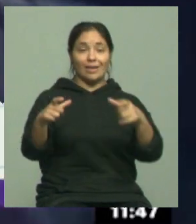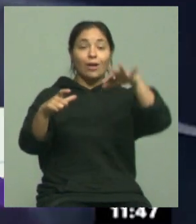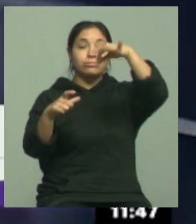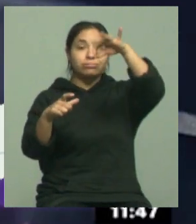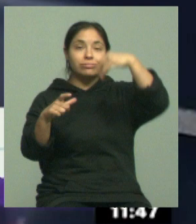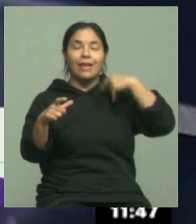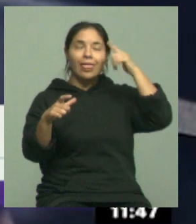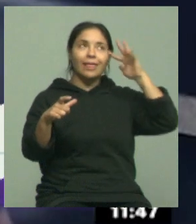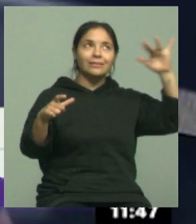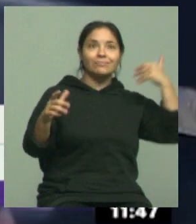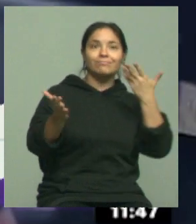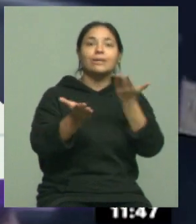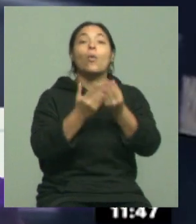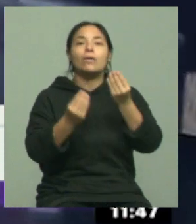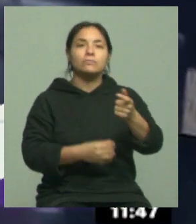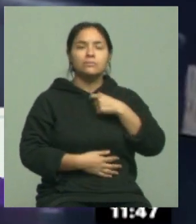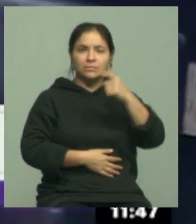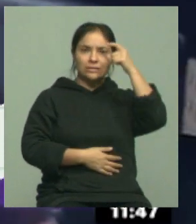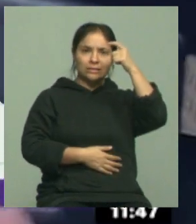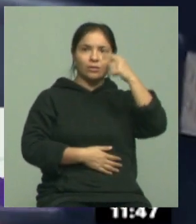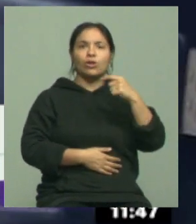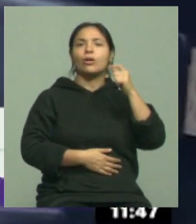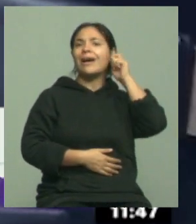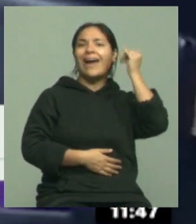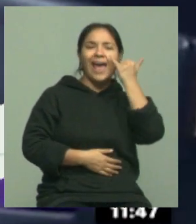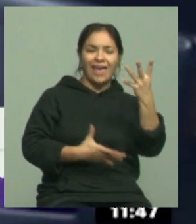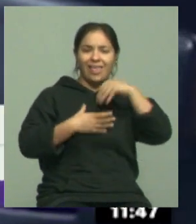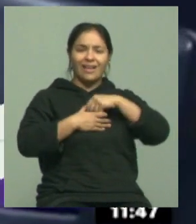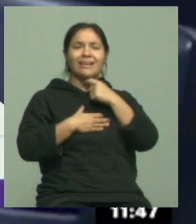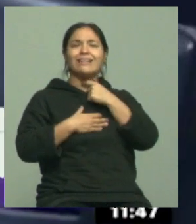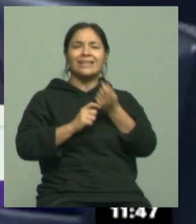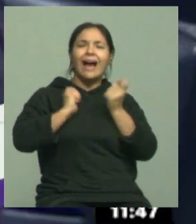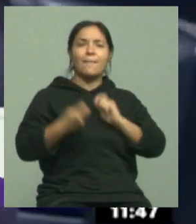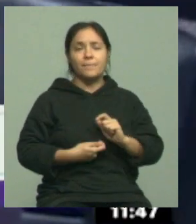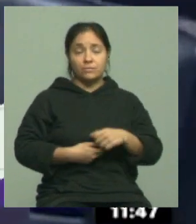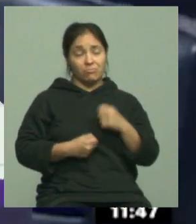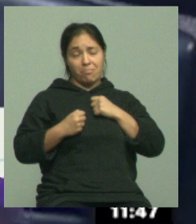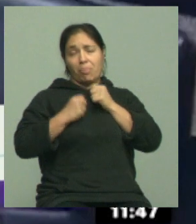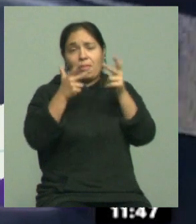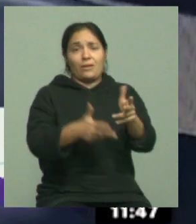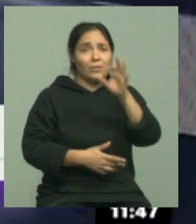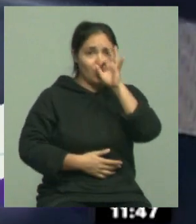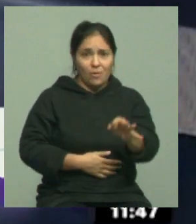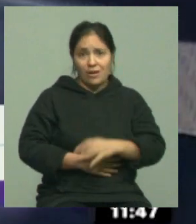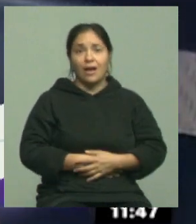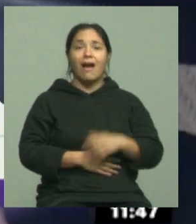no ser gay. Jamás se lo conté a nadie. Y jamás lo viví, hasta los 20.